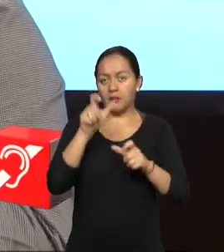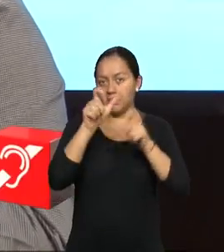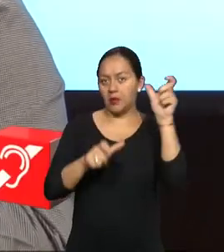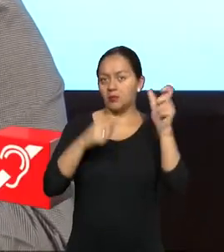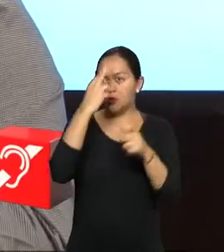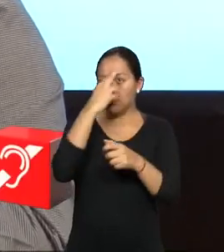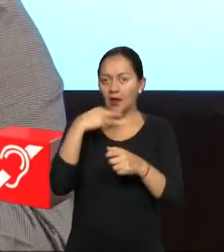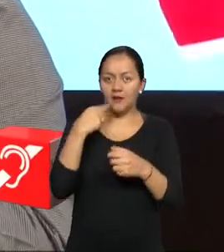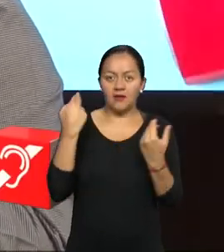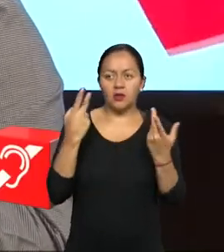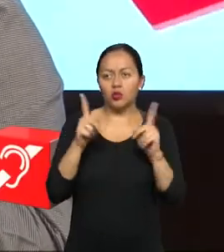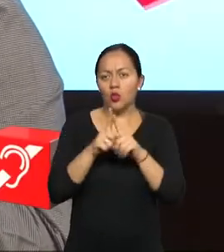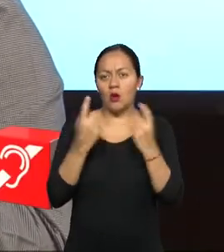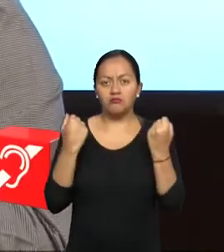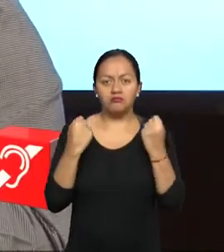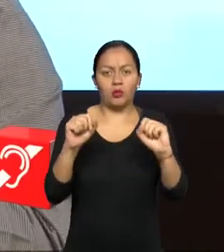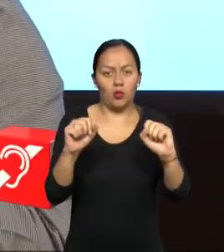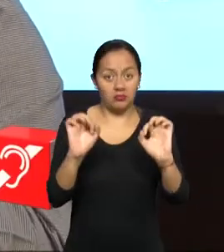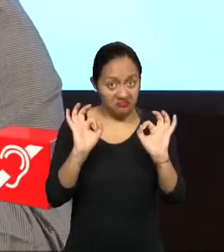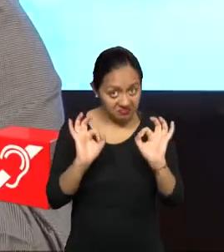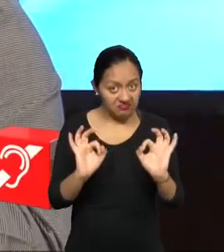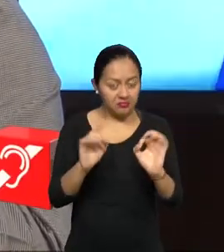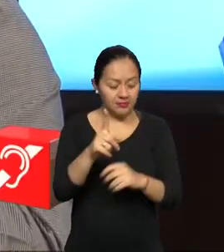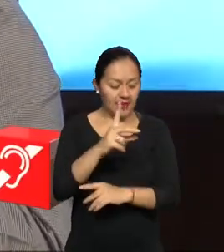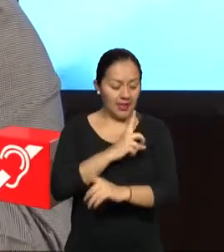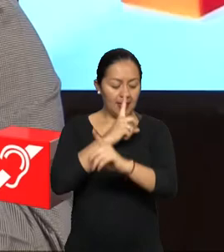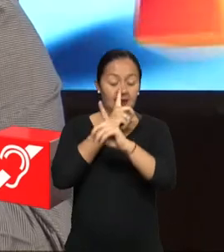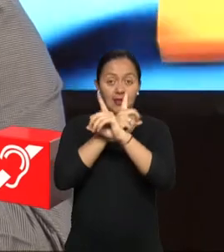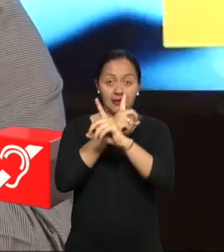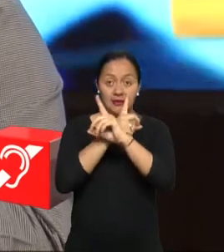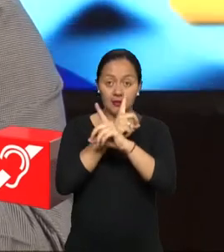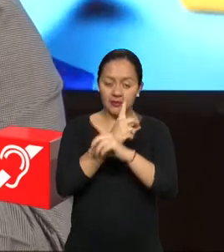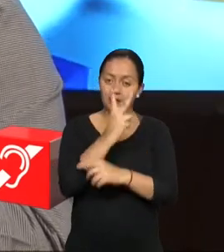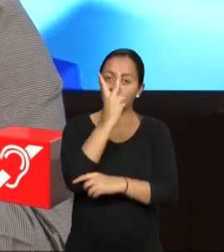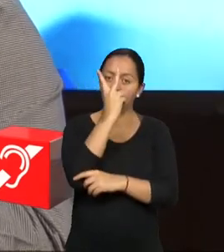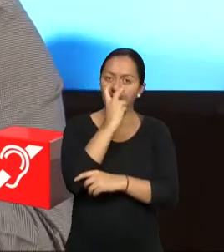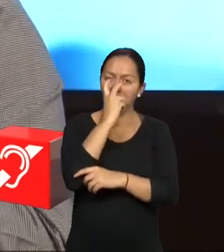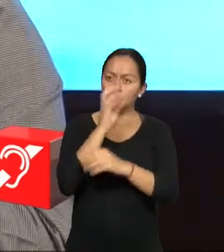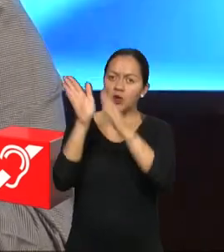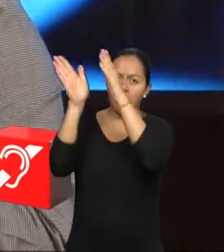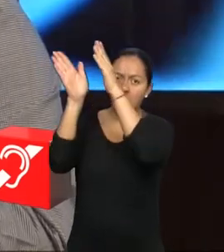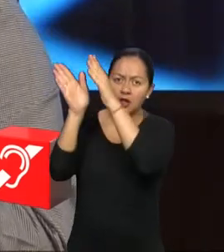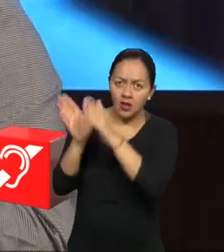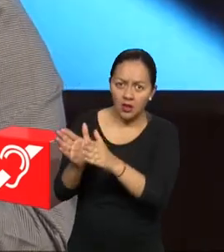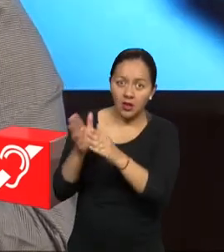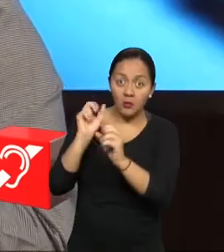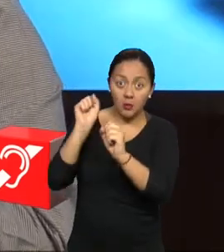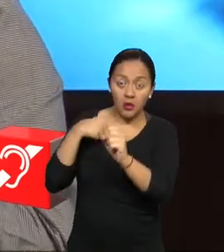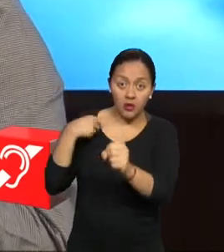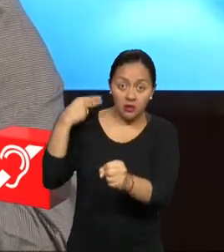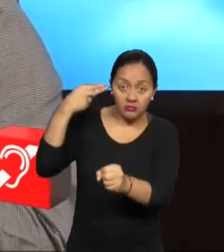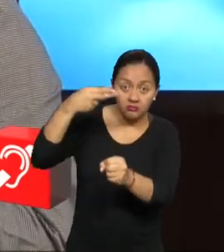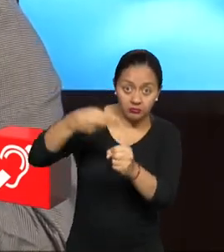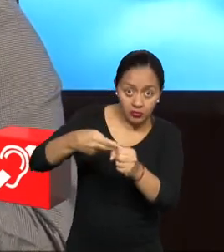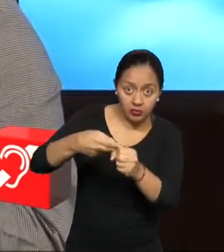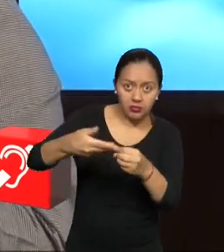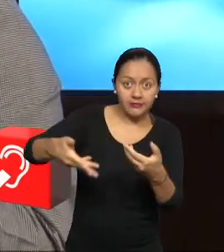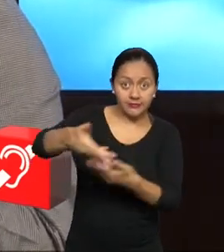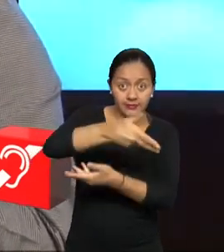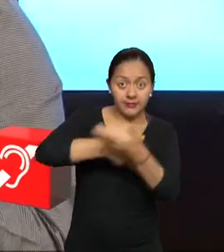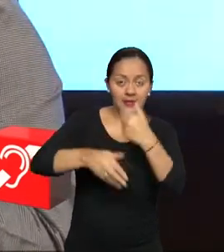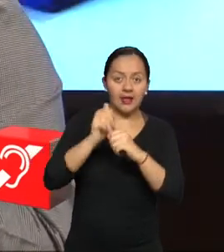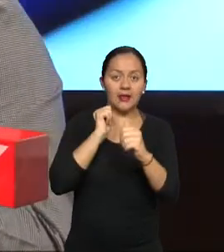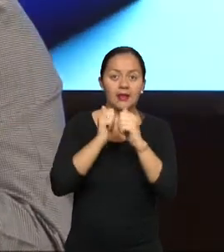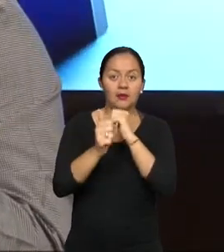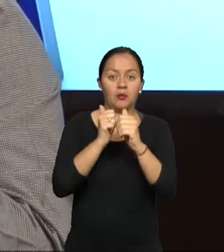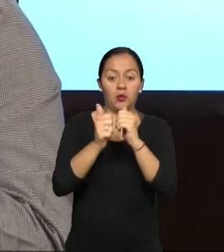¿Cómo consideras tú que para las personas con discapacidad visual, el tener esta participación, hablando de que ya es un deporte